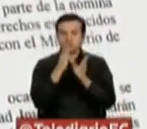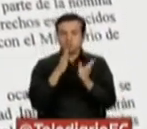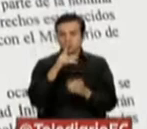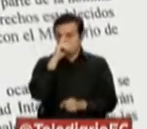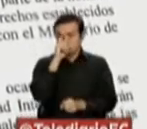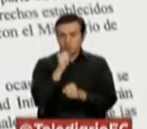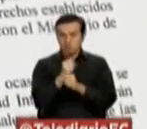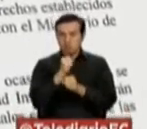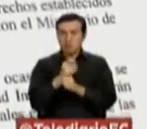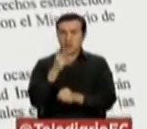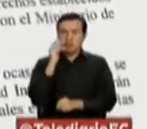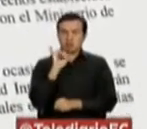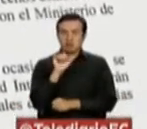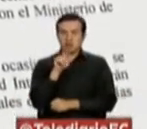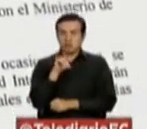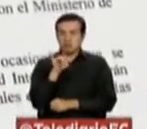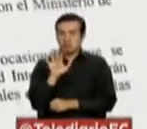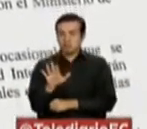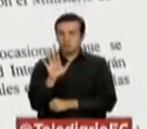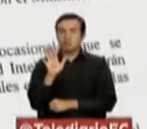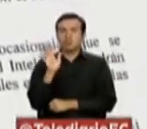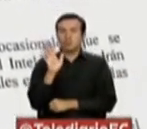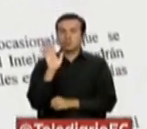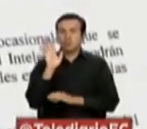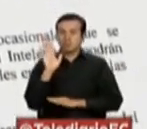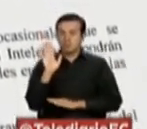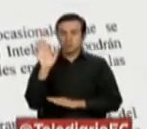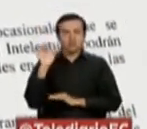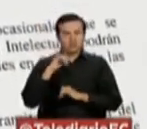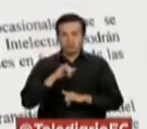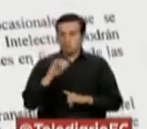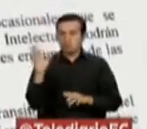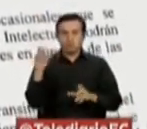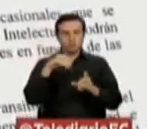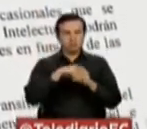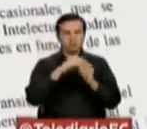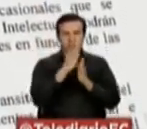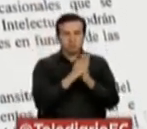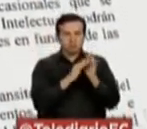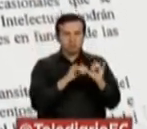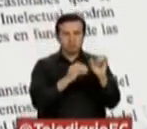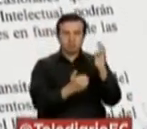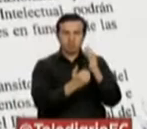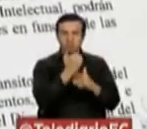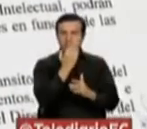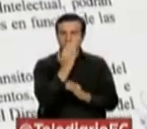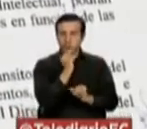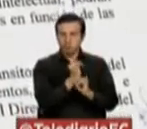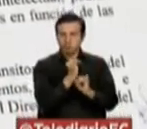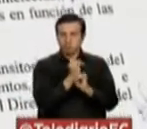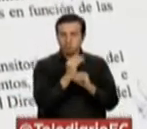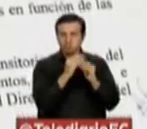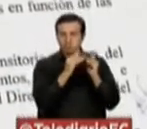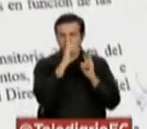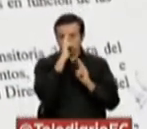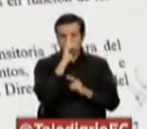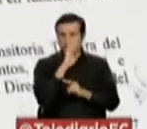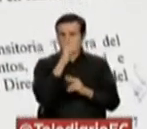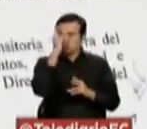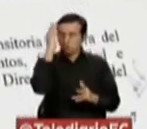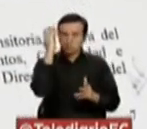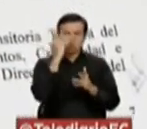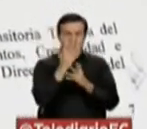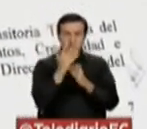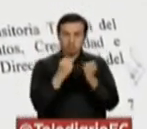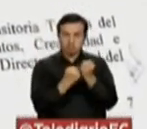laboraban en el extinto IEPI bajo la modalidad de nombramiento seguirán prestando sus servicios en la nueva entidad con el debido respeto a su antigüedad